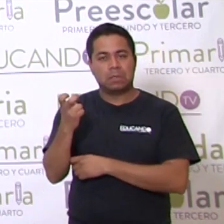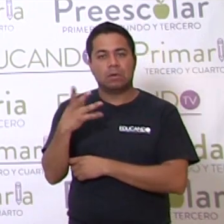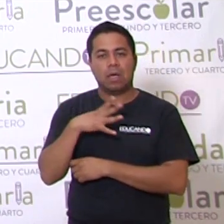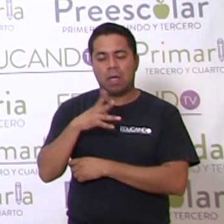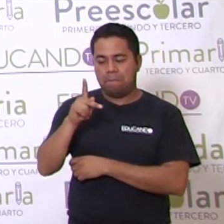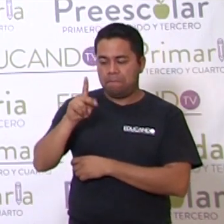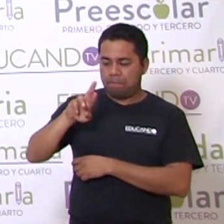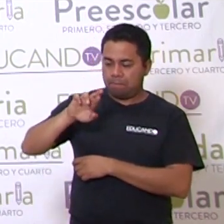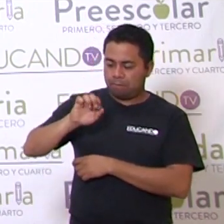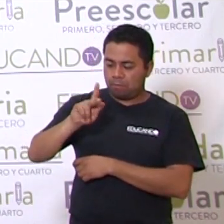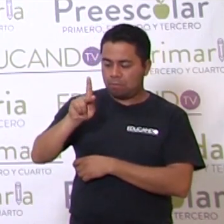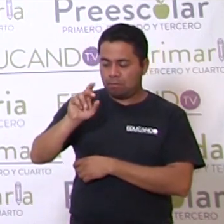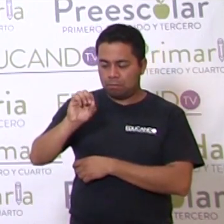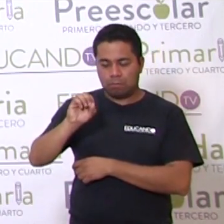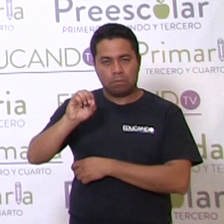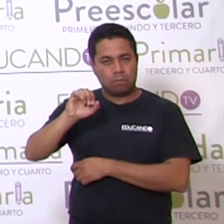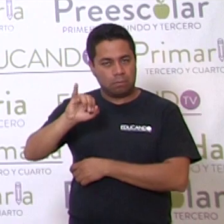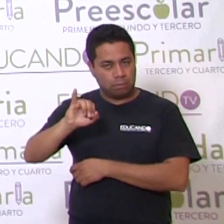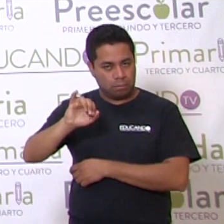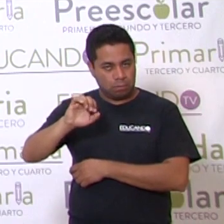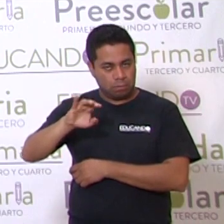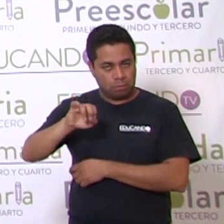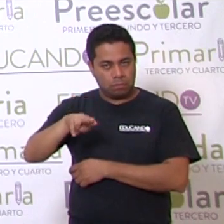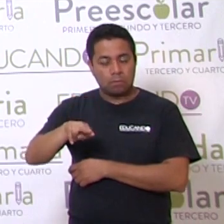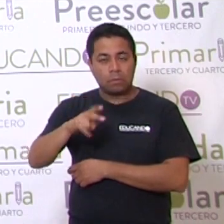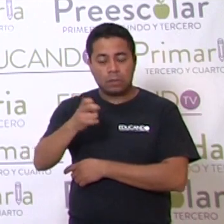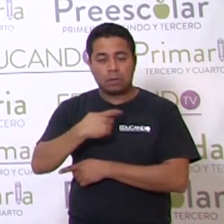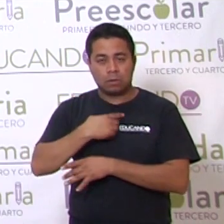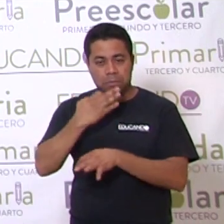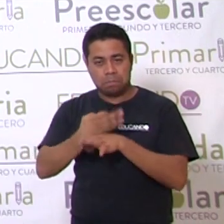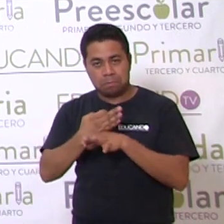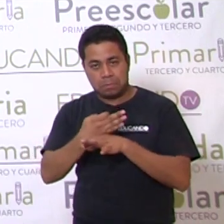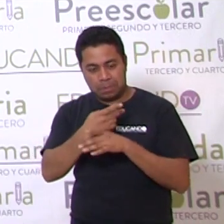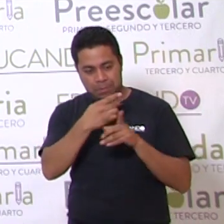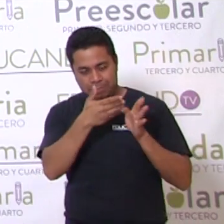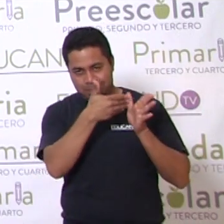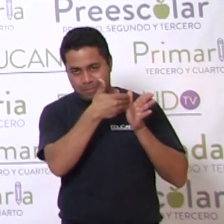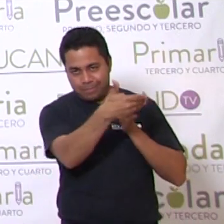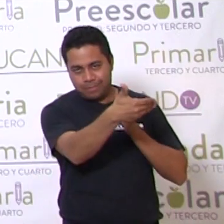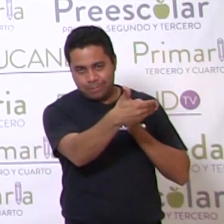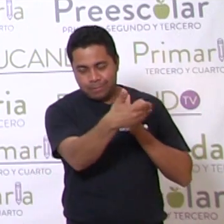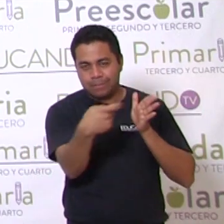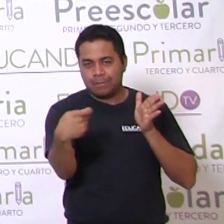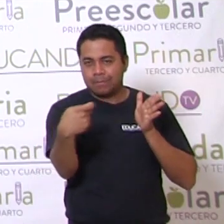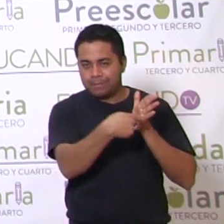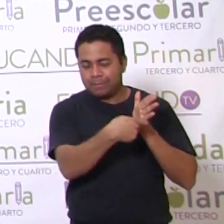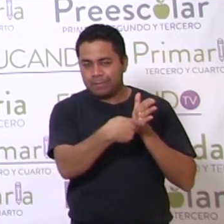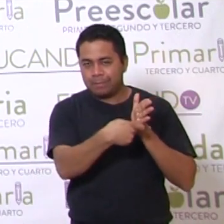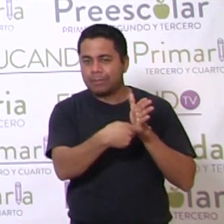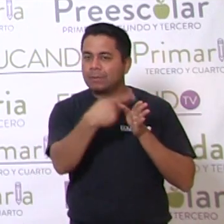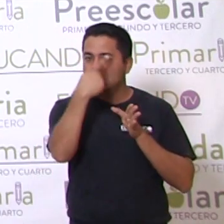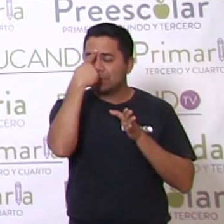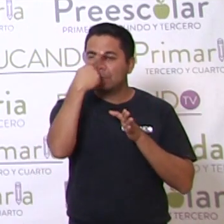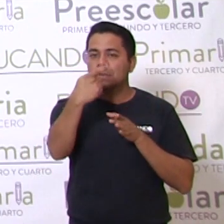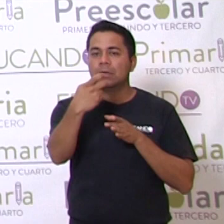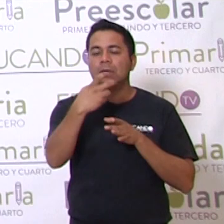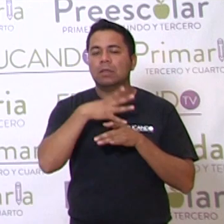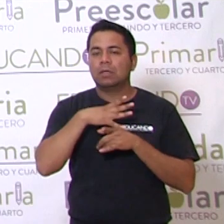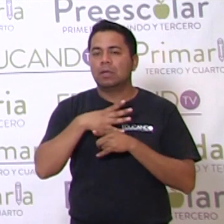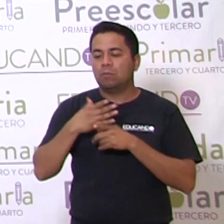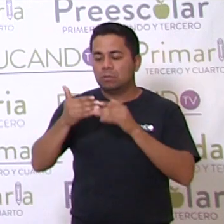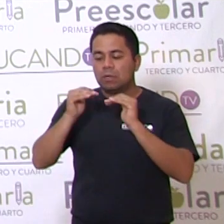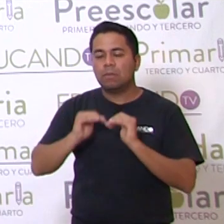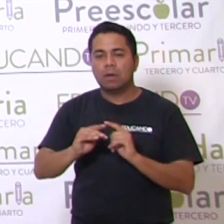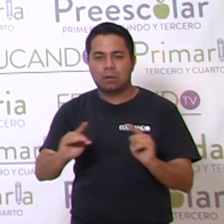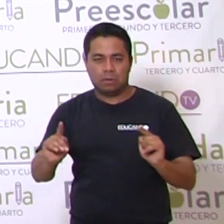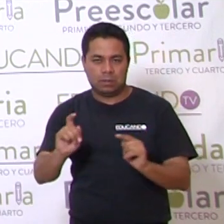preposición, ¿verdad? Lo que yo estoy diciendo en esta parte se ve reflejado en lo que tenemos acá